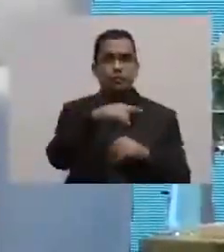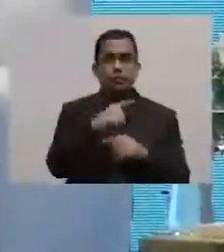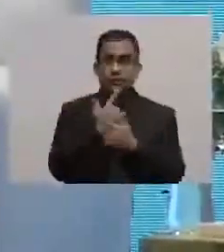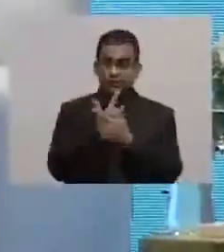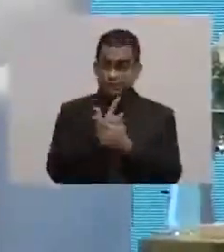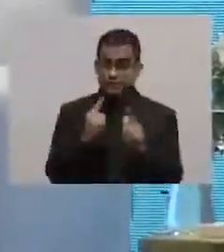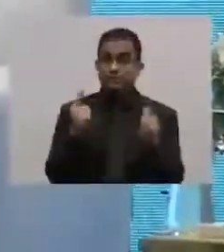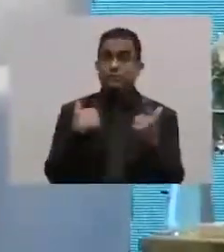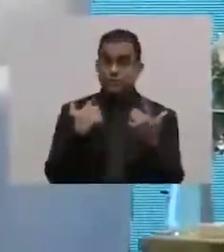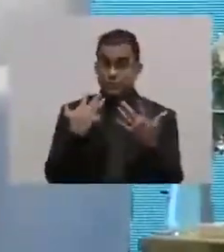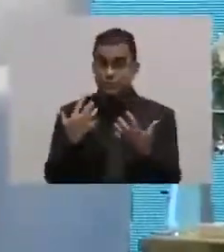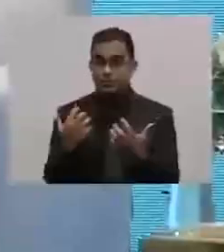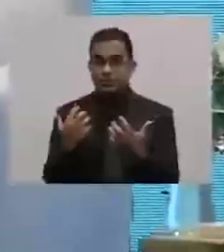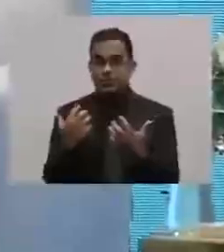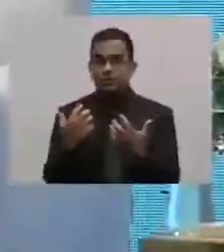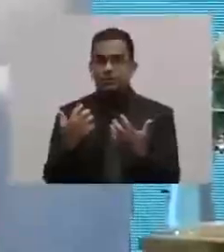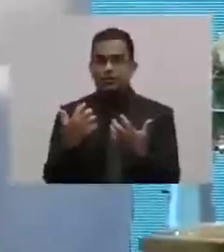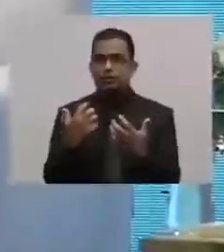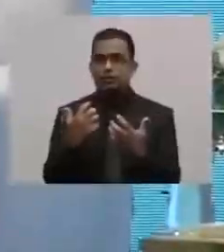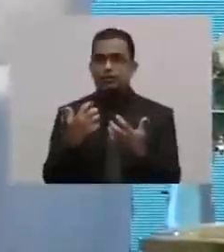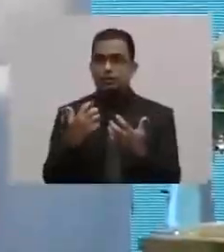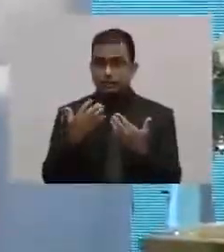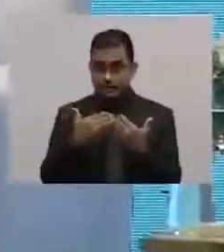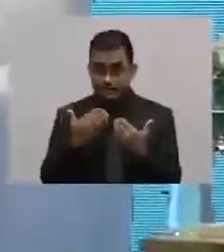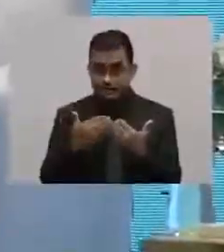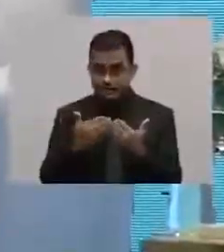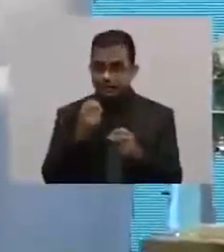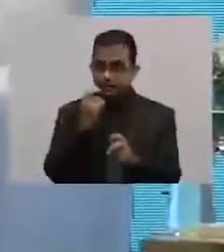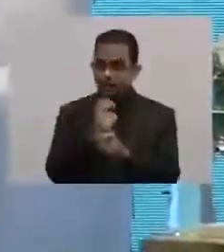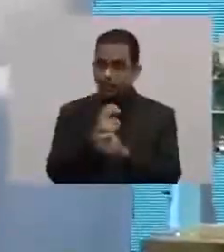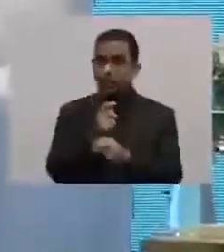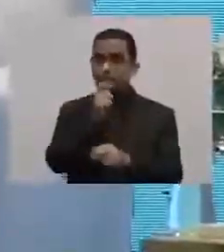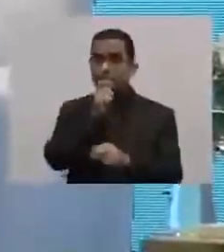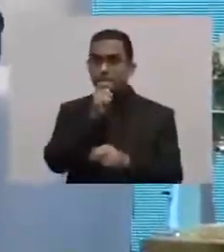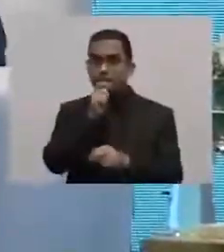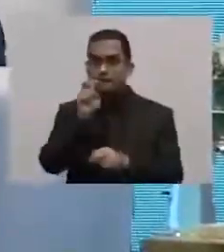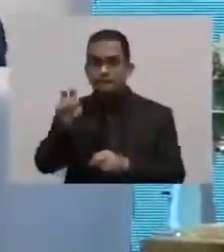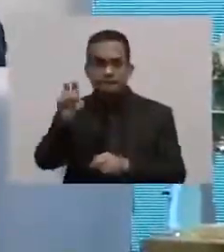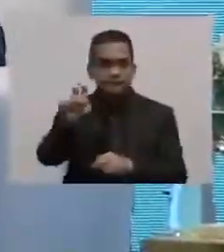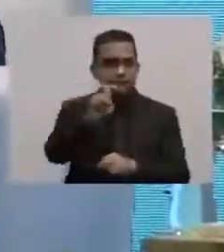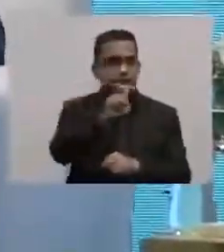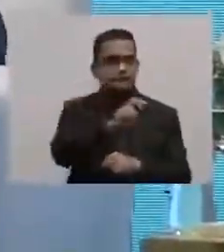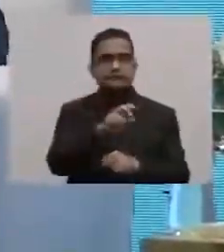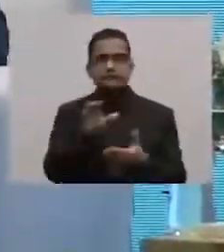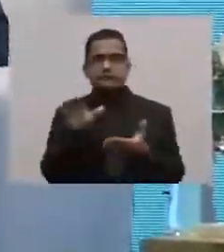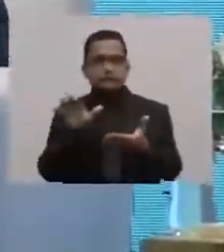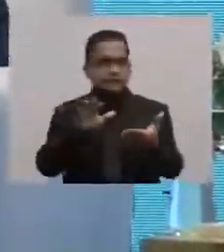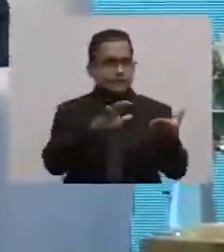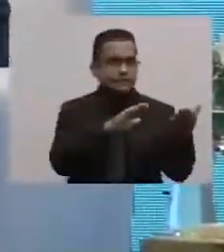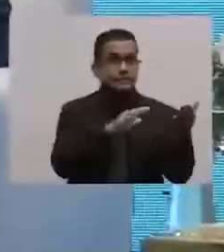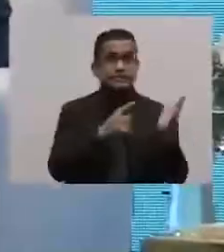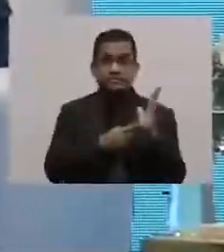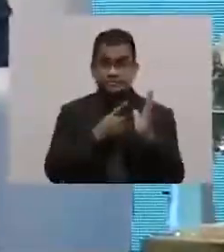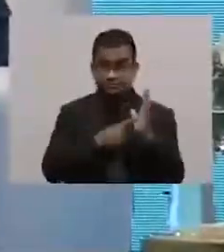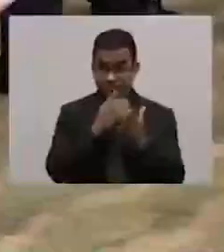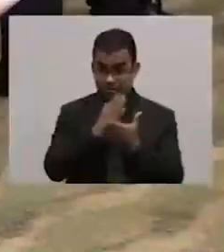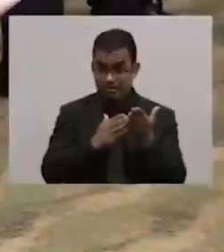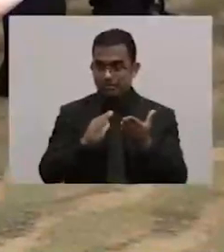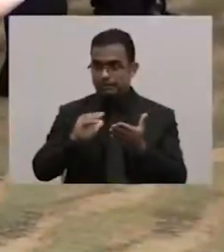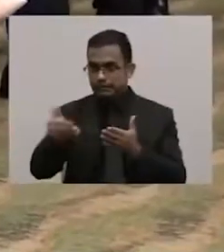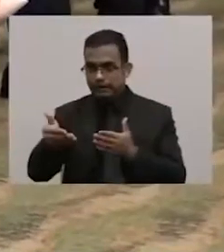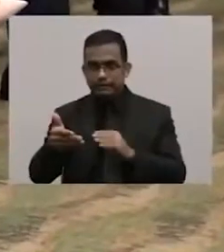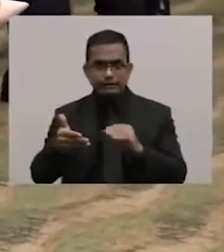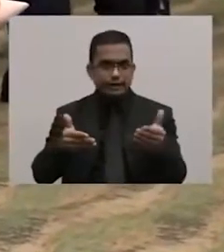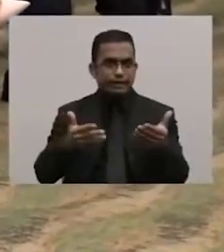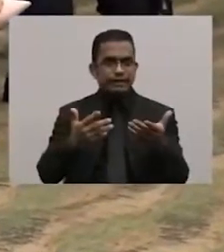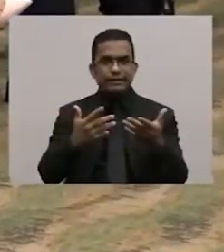libertad como lo paga el ejercicio del periodismo. Sobre todo en una zona como la zona americana, que es sumamente